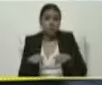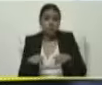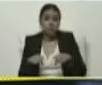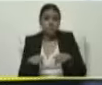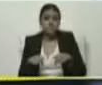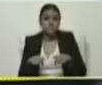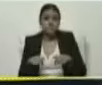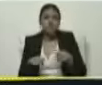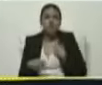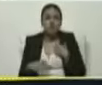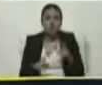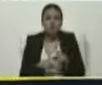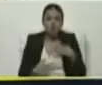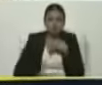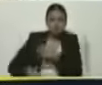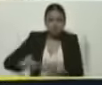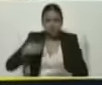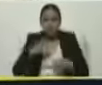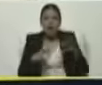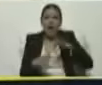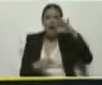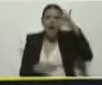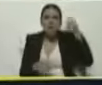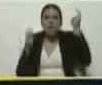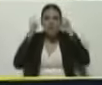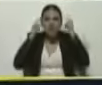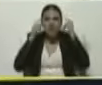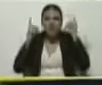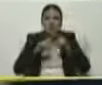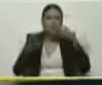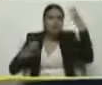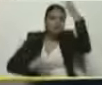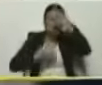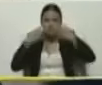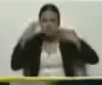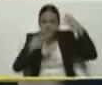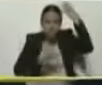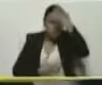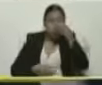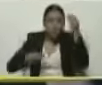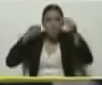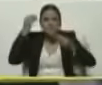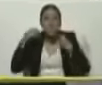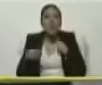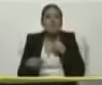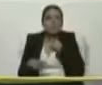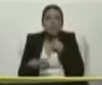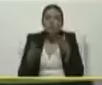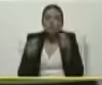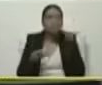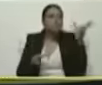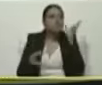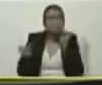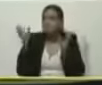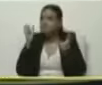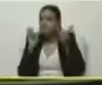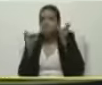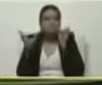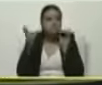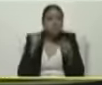me remueve el alma, el cerebro, todo. Me gusta escuchar.